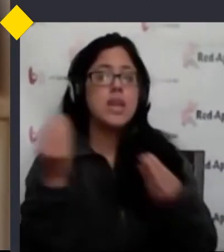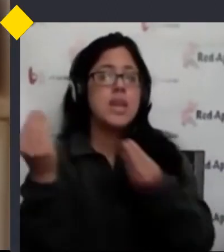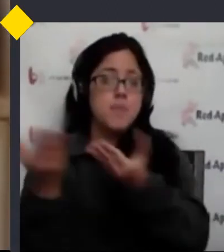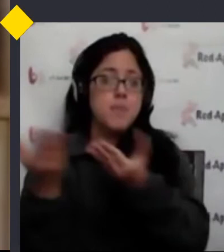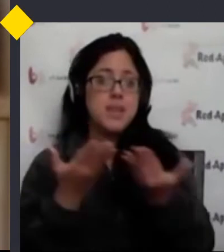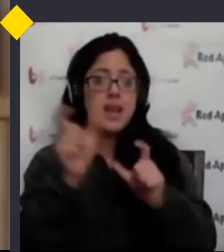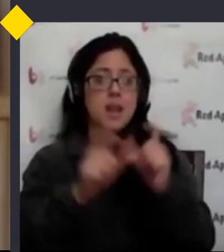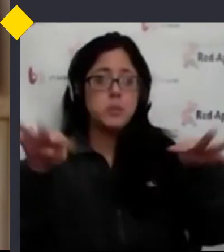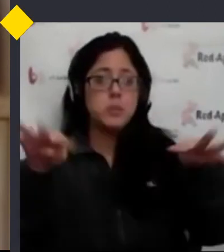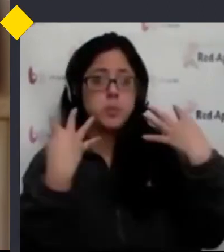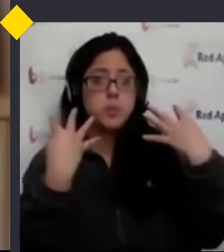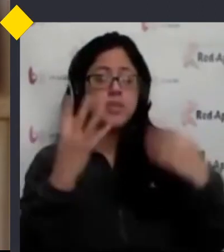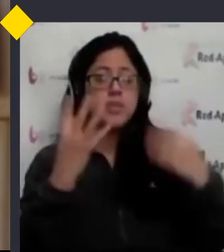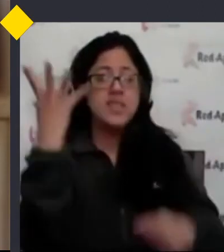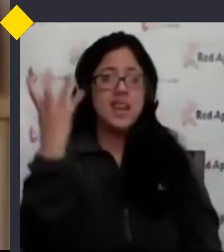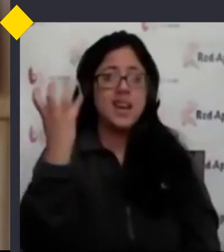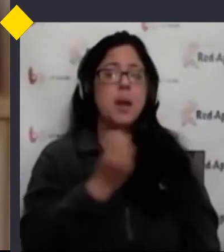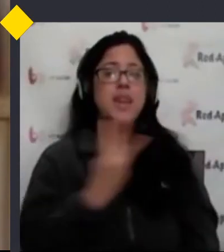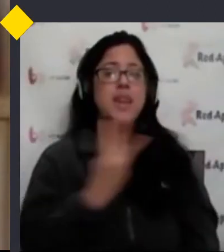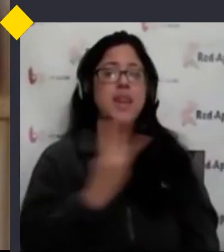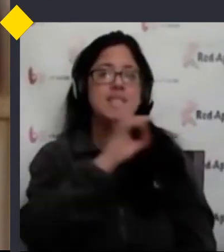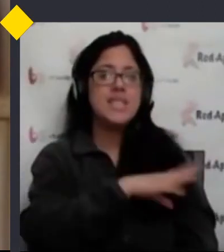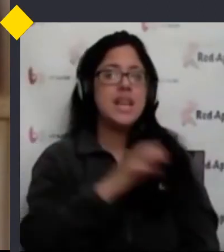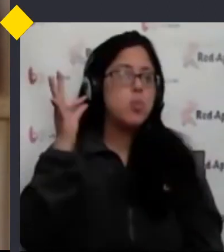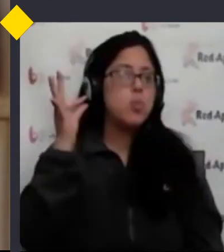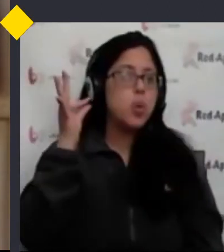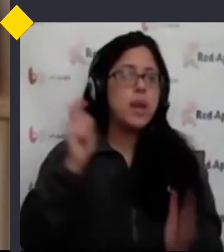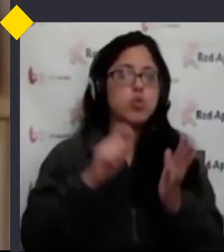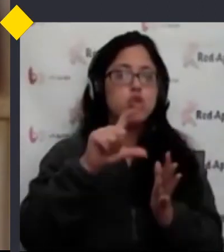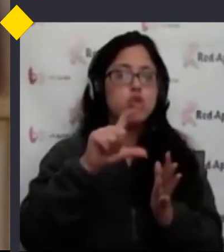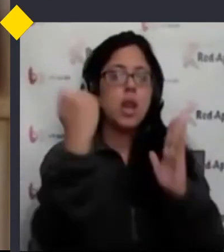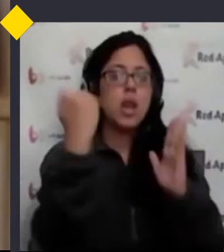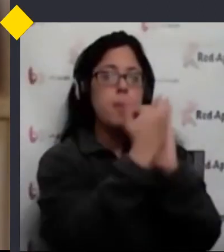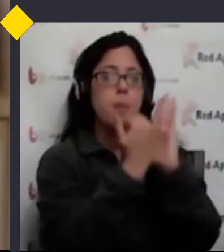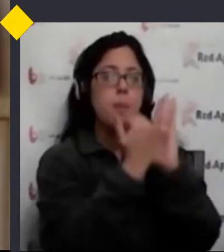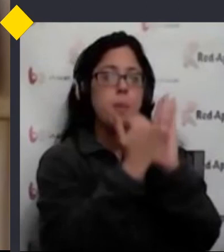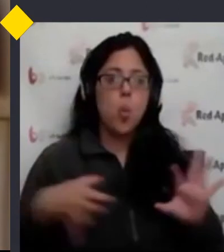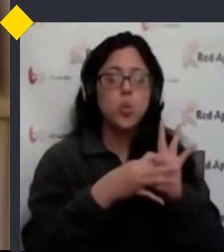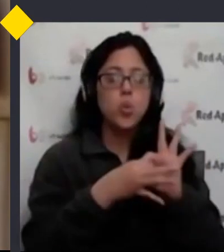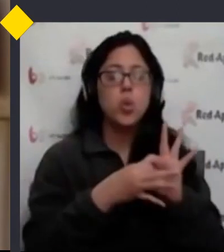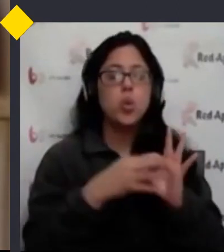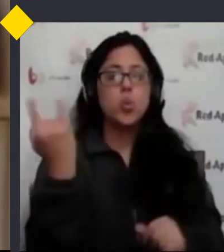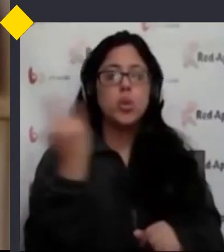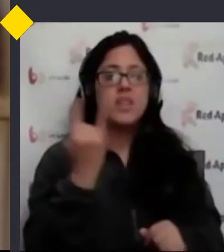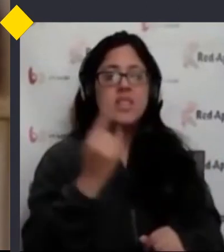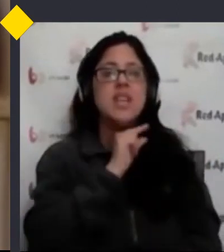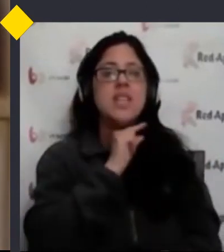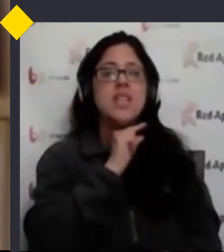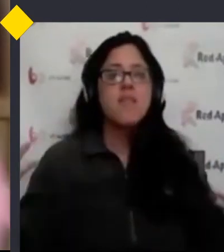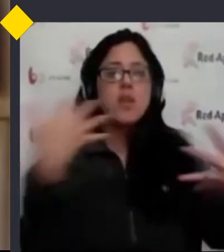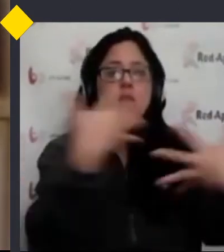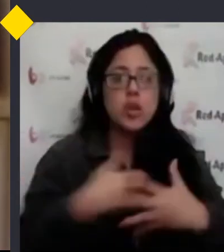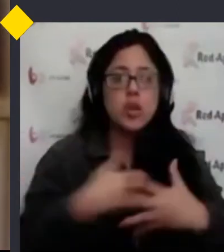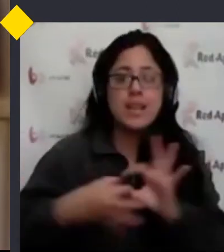web chilemujeres.cl un manual que hicimos junto con la Universidad Alberto Hurtado, gracias al apoyo de la Unión Europea.